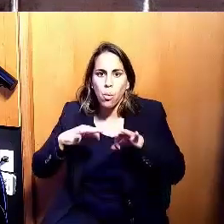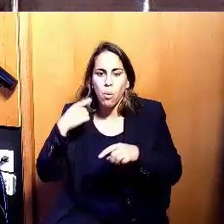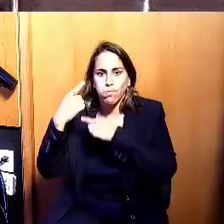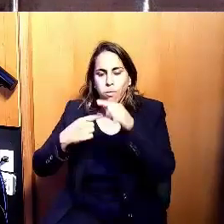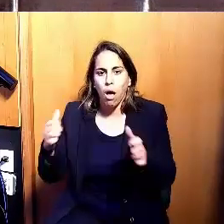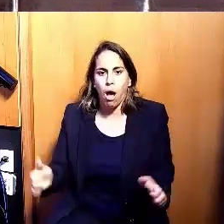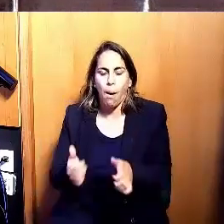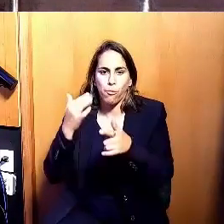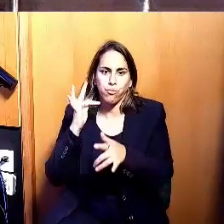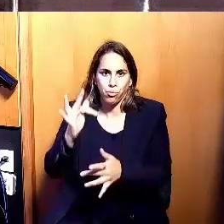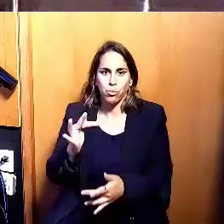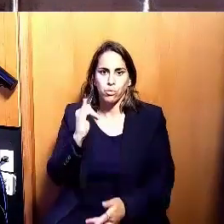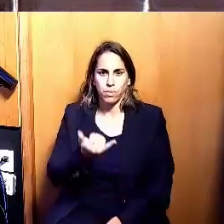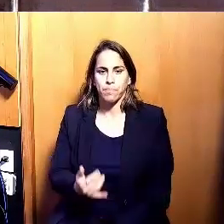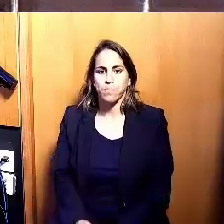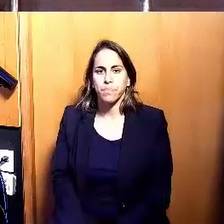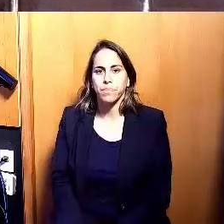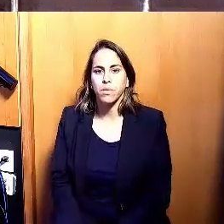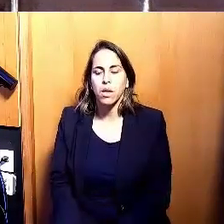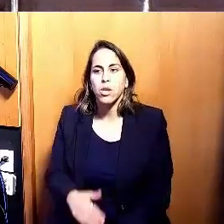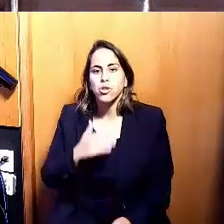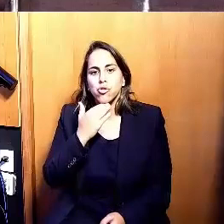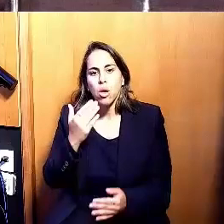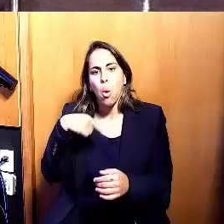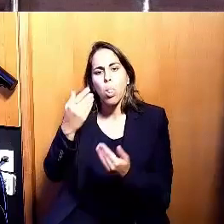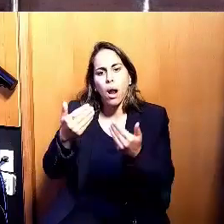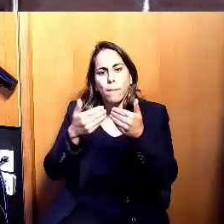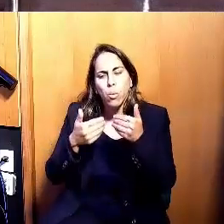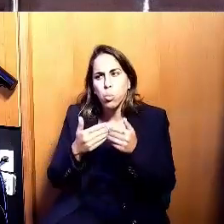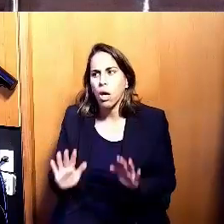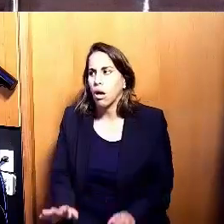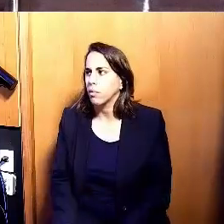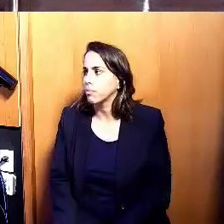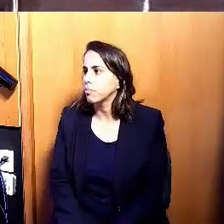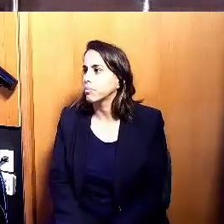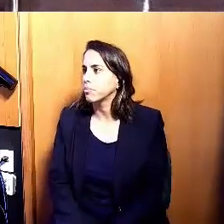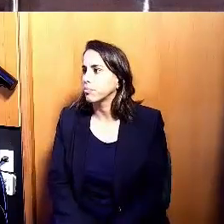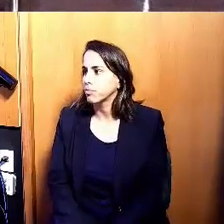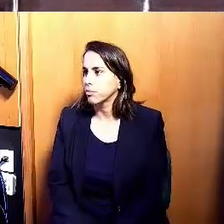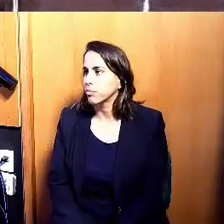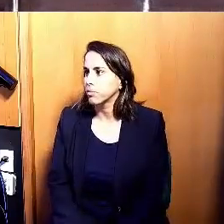sí. No sé si hay alguna otra pregunta. Aguarda un segundito.